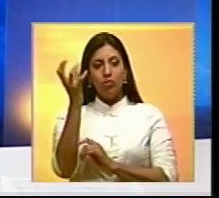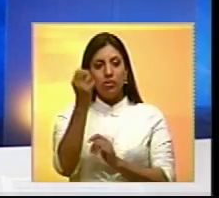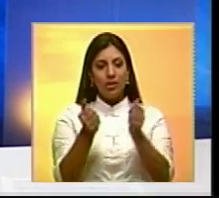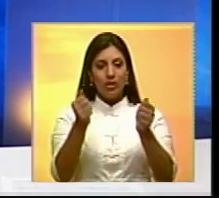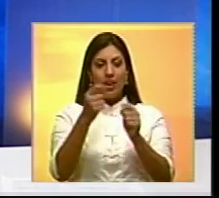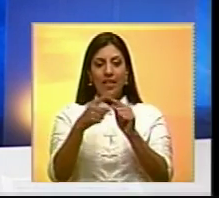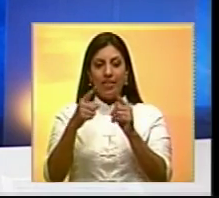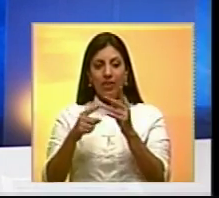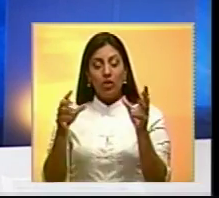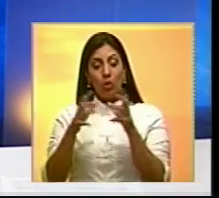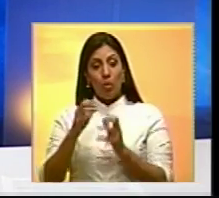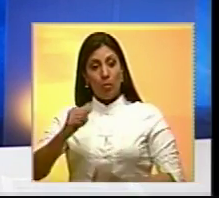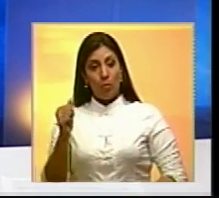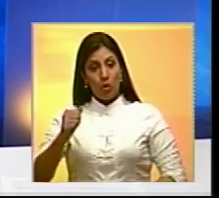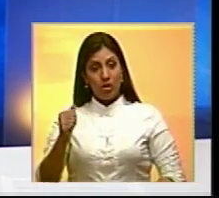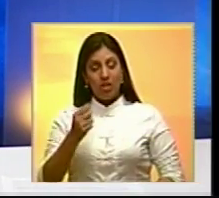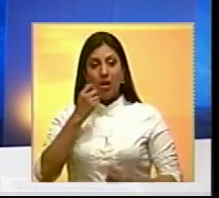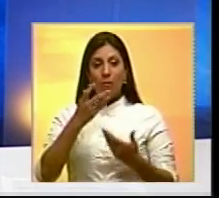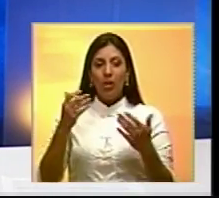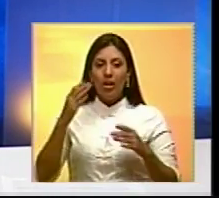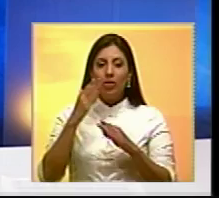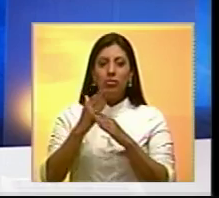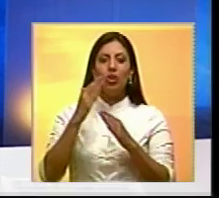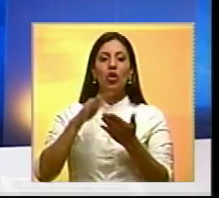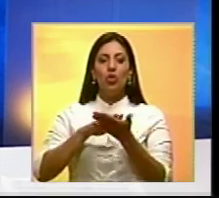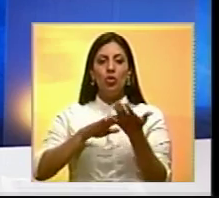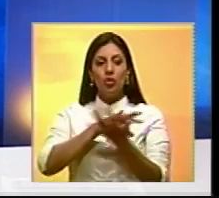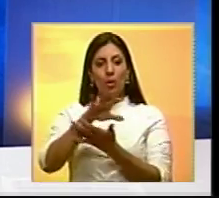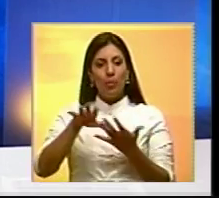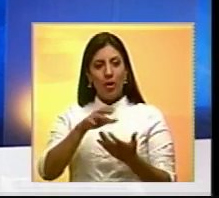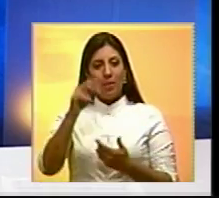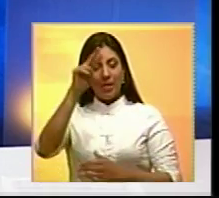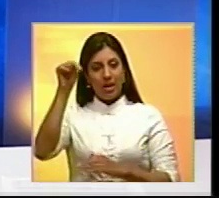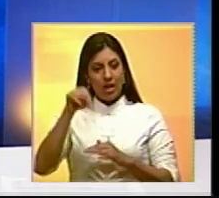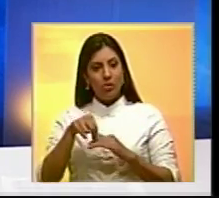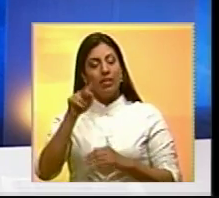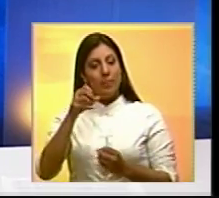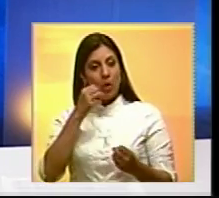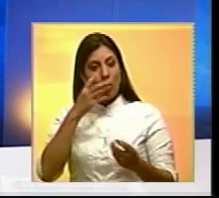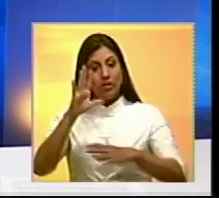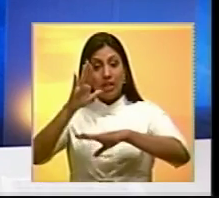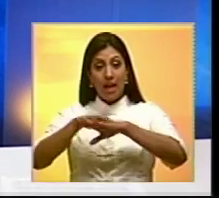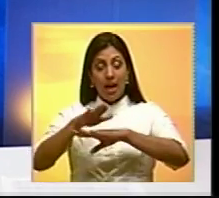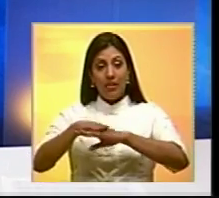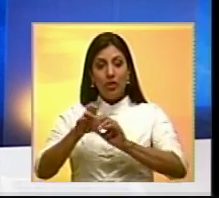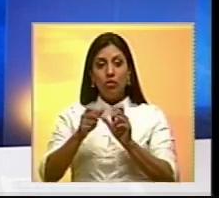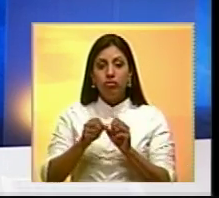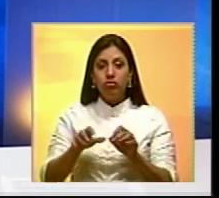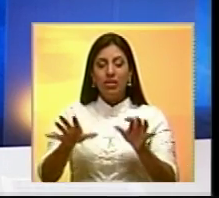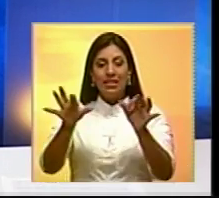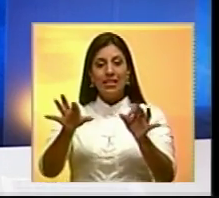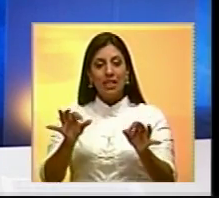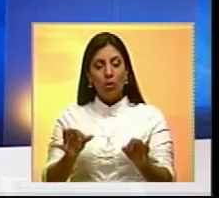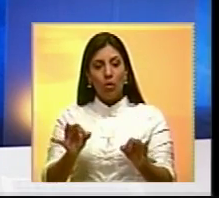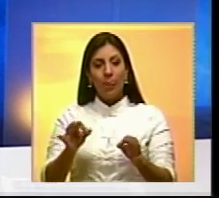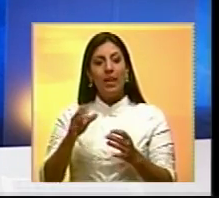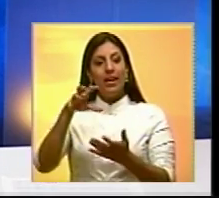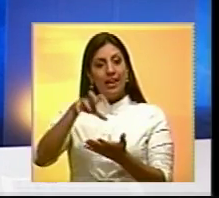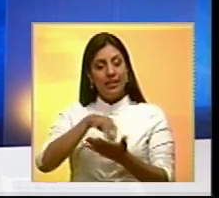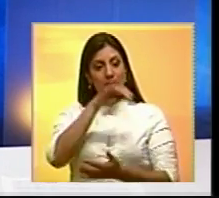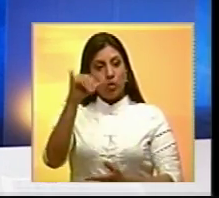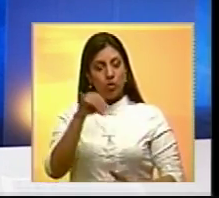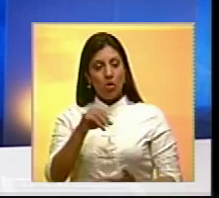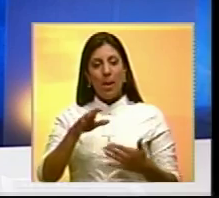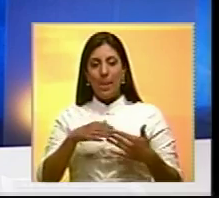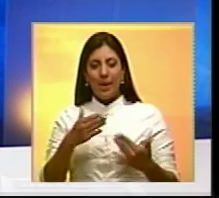a distintos cuerpos policiales a fin de combatir la incidencia delictiva a nivel nacional. Asimismo, anunció un despliegue de seguridad en el estado Zulia